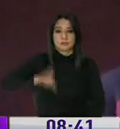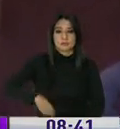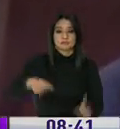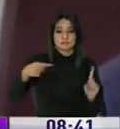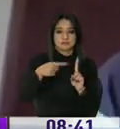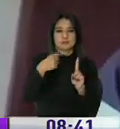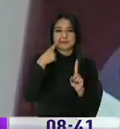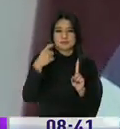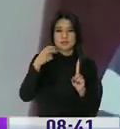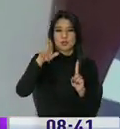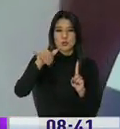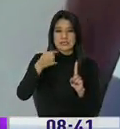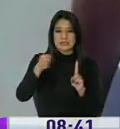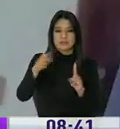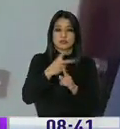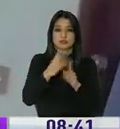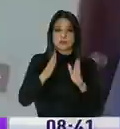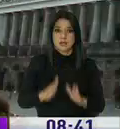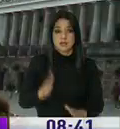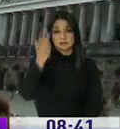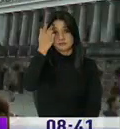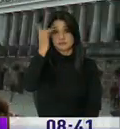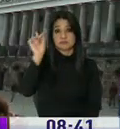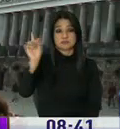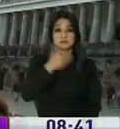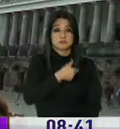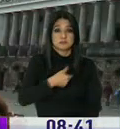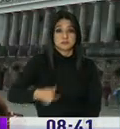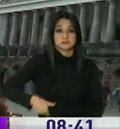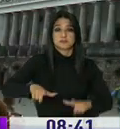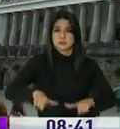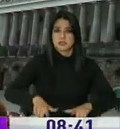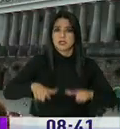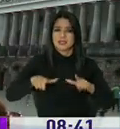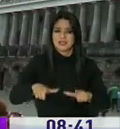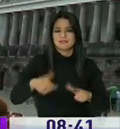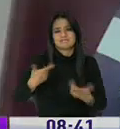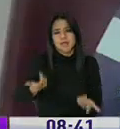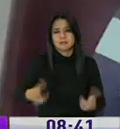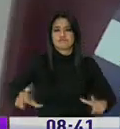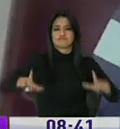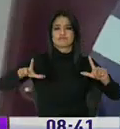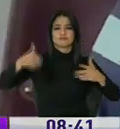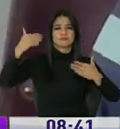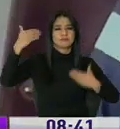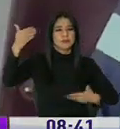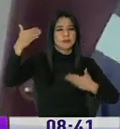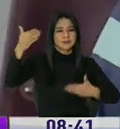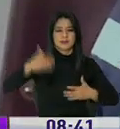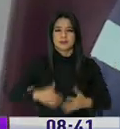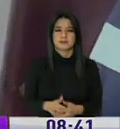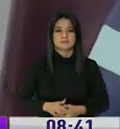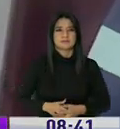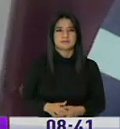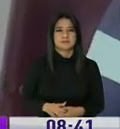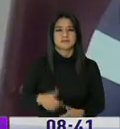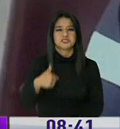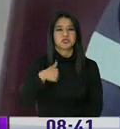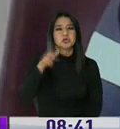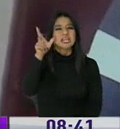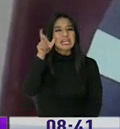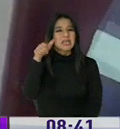de la Revolución Ciudadana, la decisión del presidente dice tiene intenciones políticas. Aquí hay una intención de un